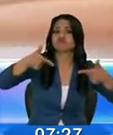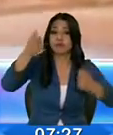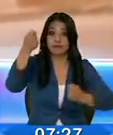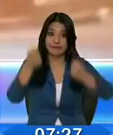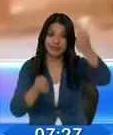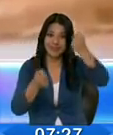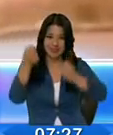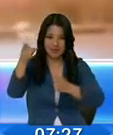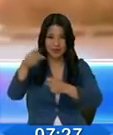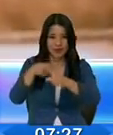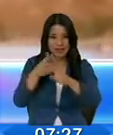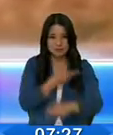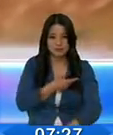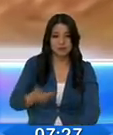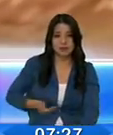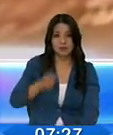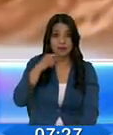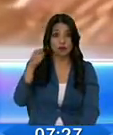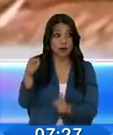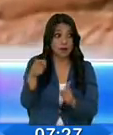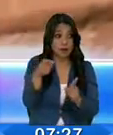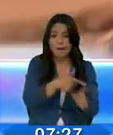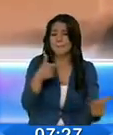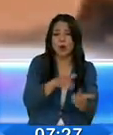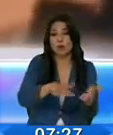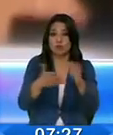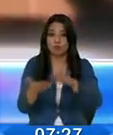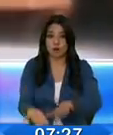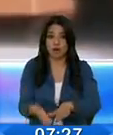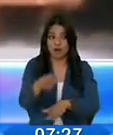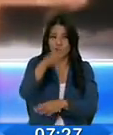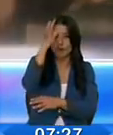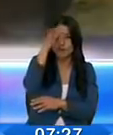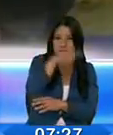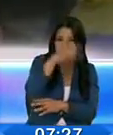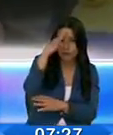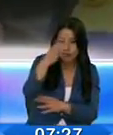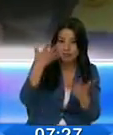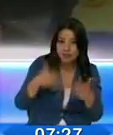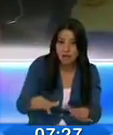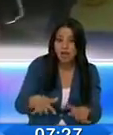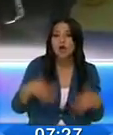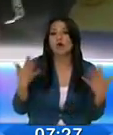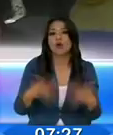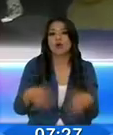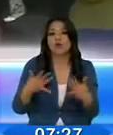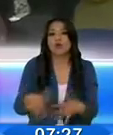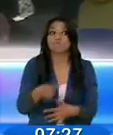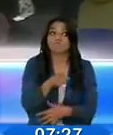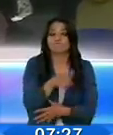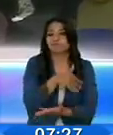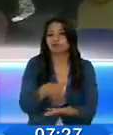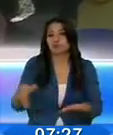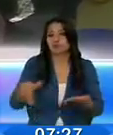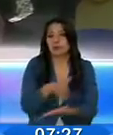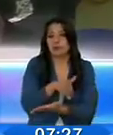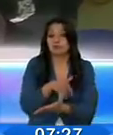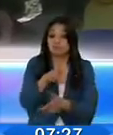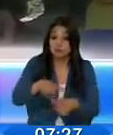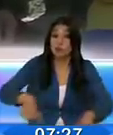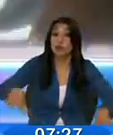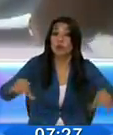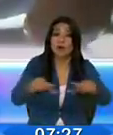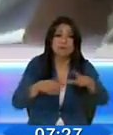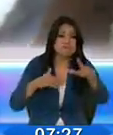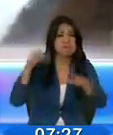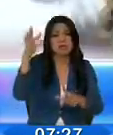salía el entonces presidente Rafael Correa del Hospital de la Policía en el norte de Quito, sigue siendo uno de los espacios más emblemáticos